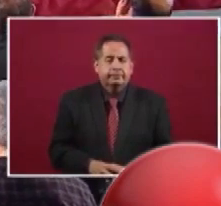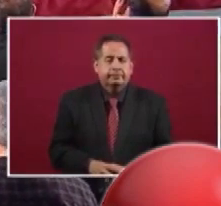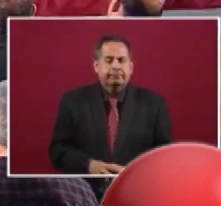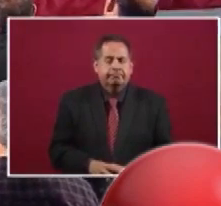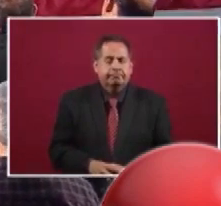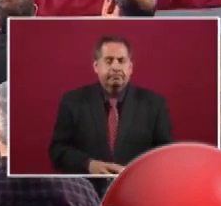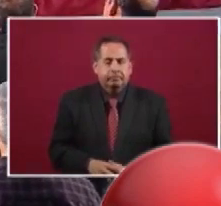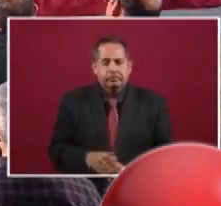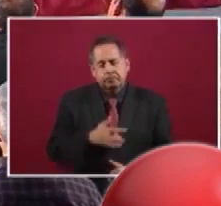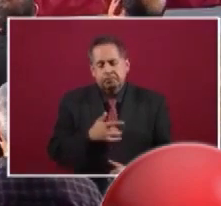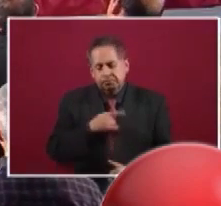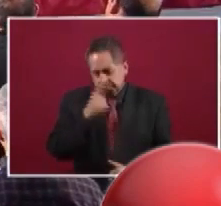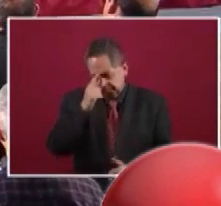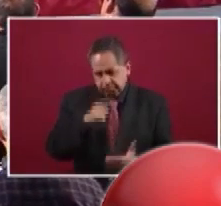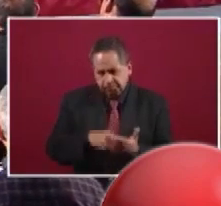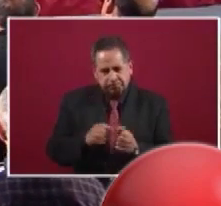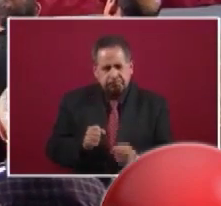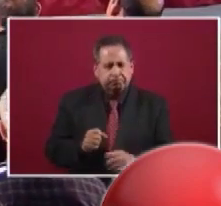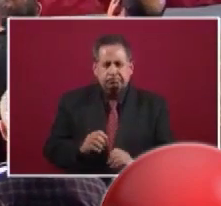Seguramente, como en todo,